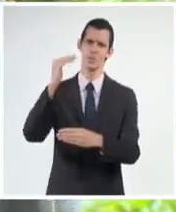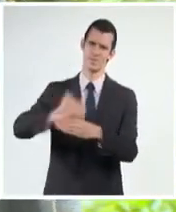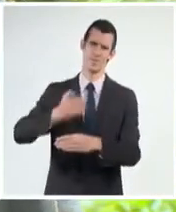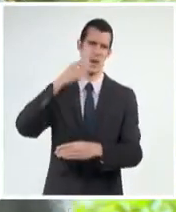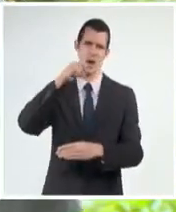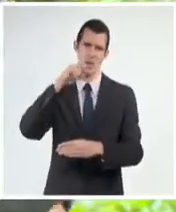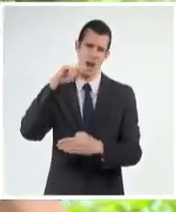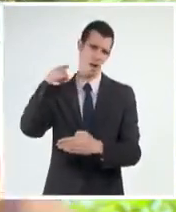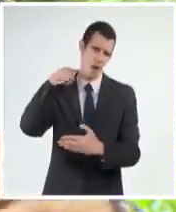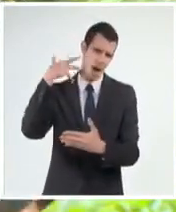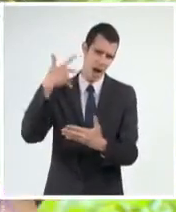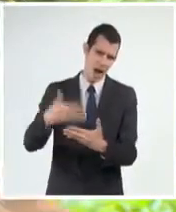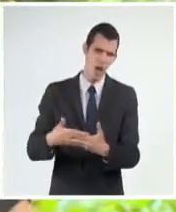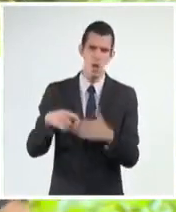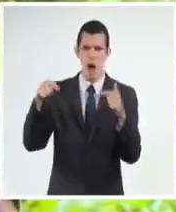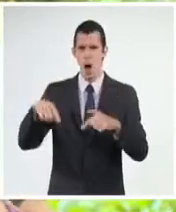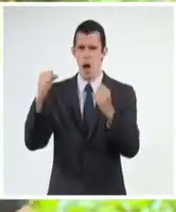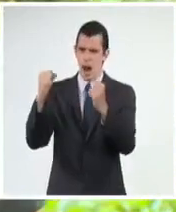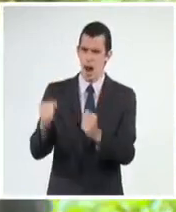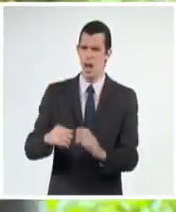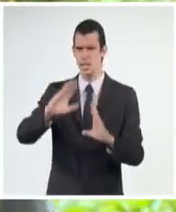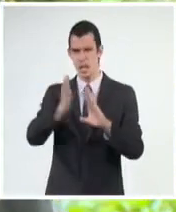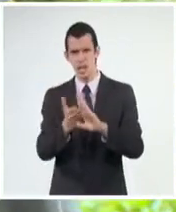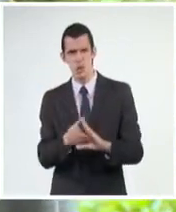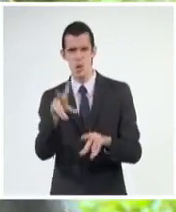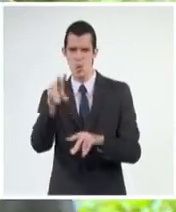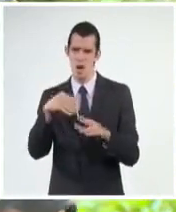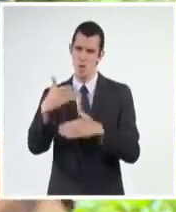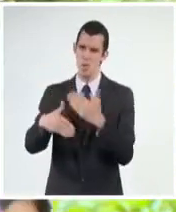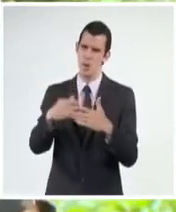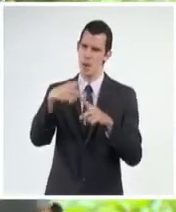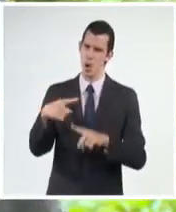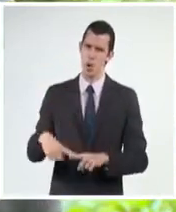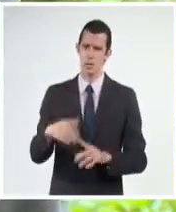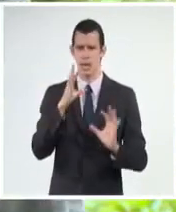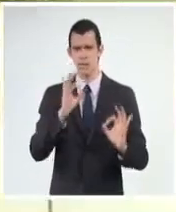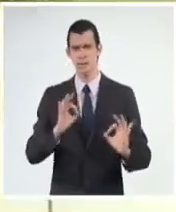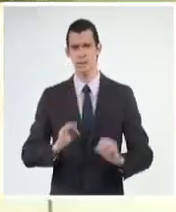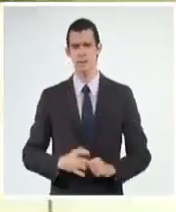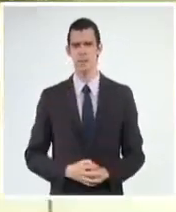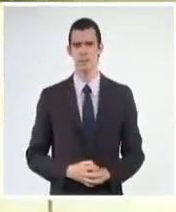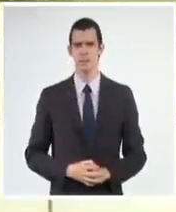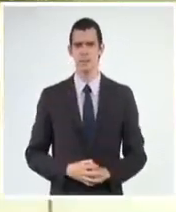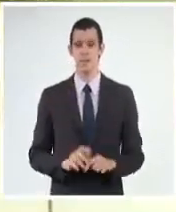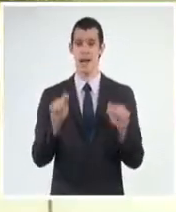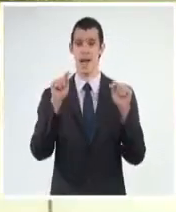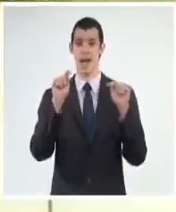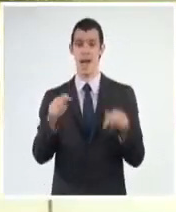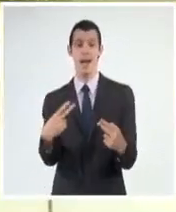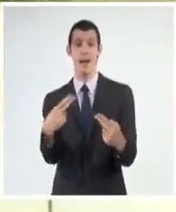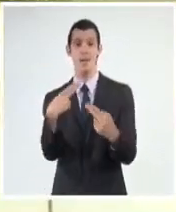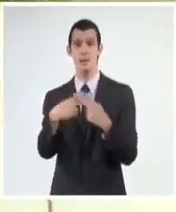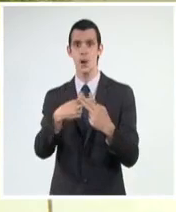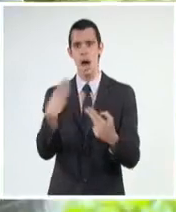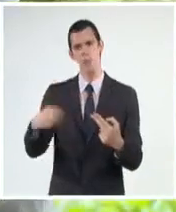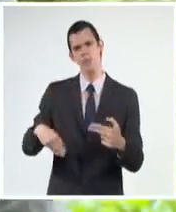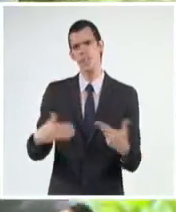bloqueo y las problemáticas que son muy propias nuestras. En los dos primeros paneles, como tú has